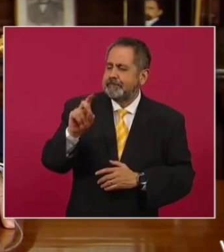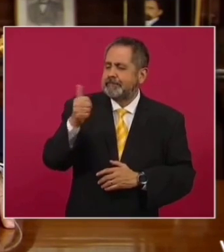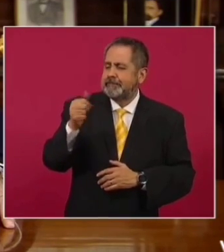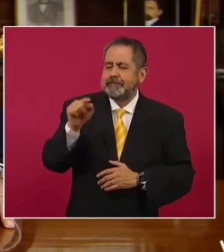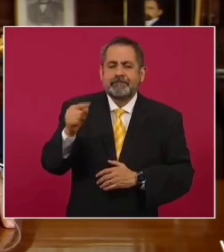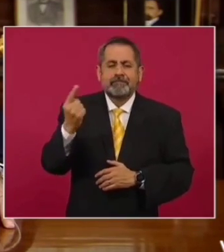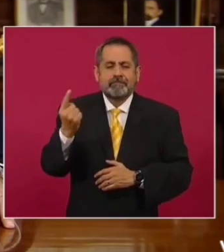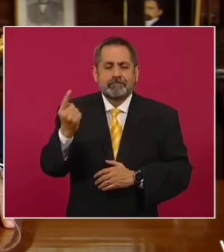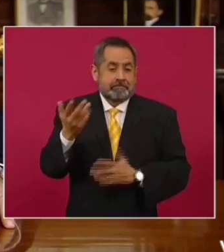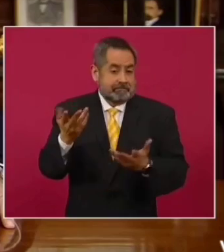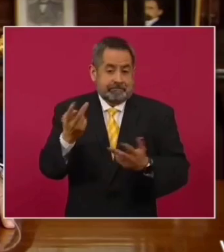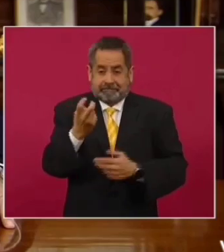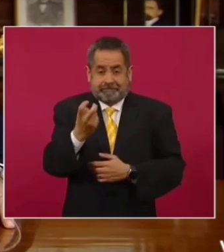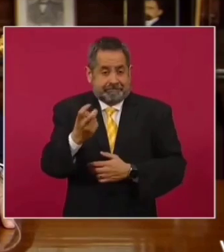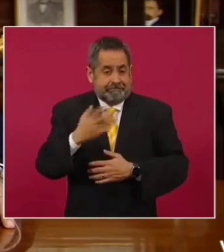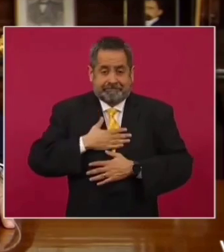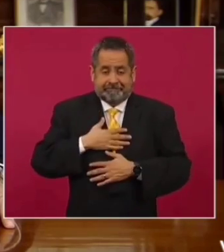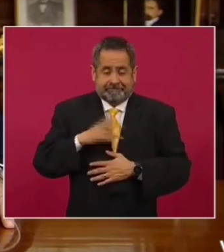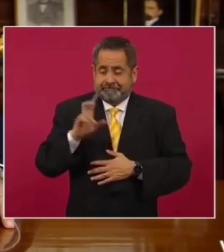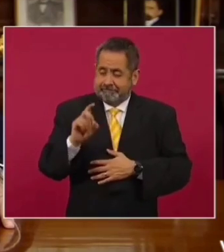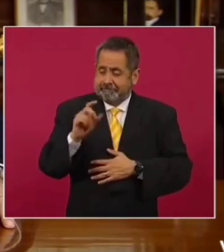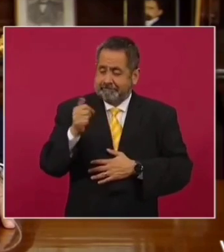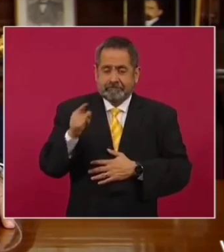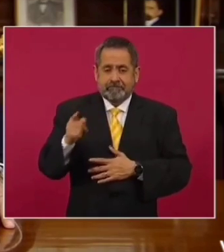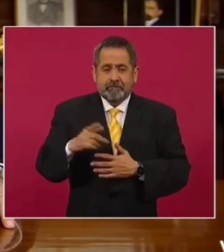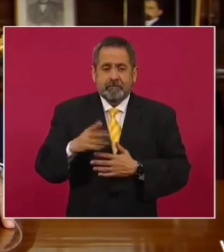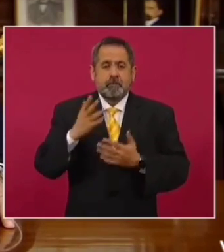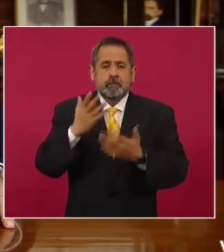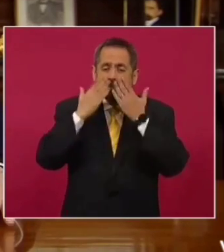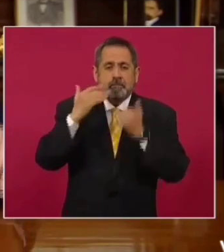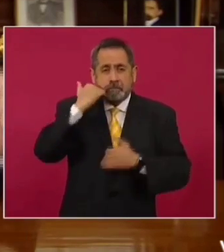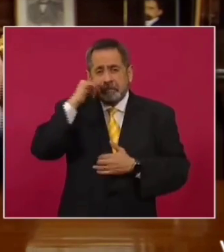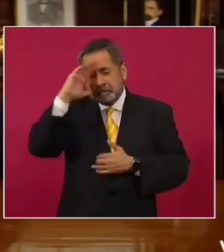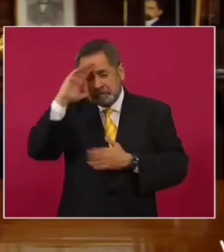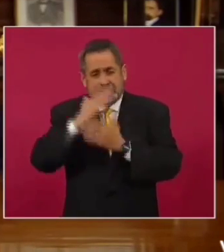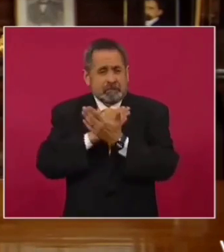Uno, así he estado. No he tenido calentura.